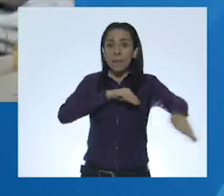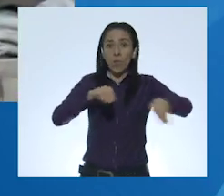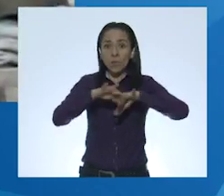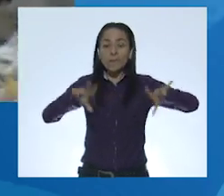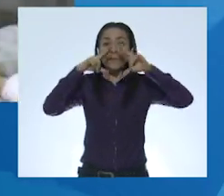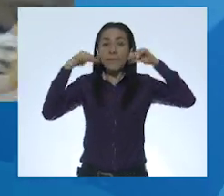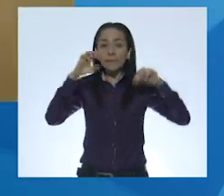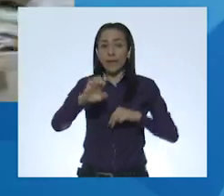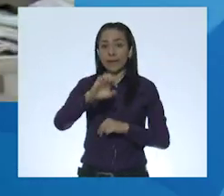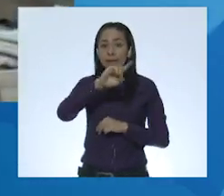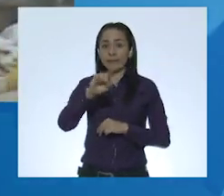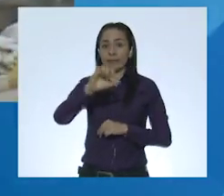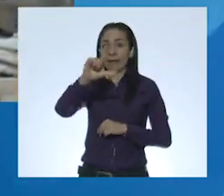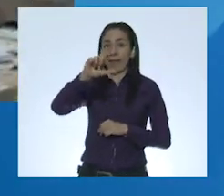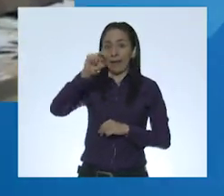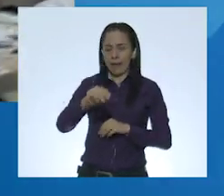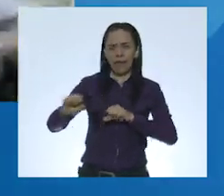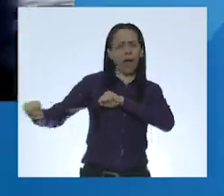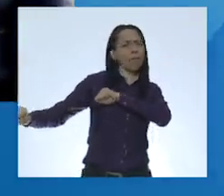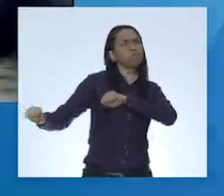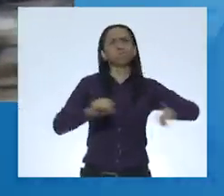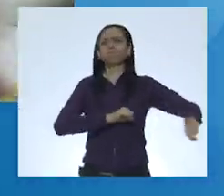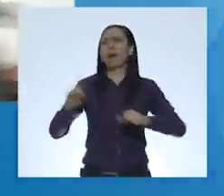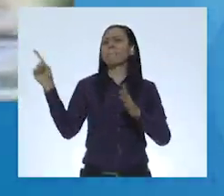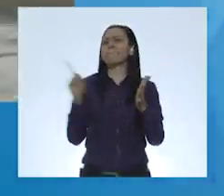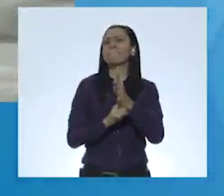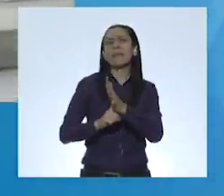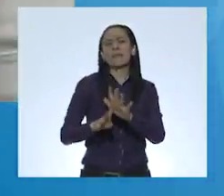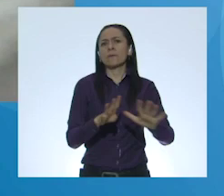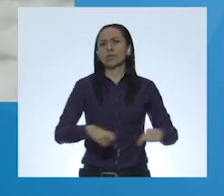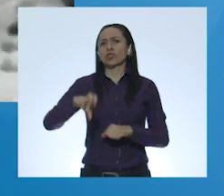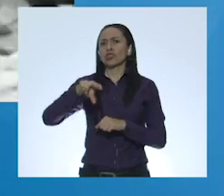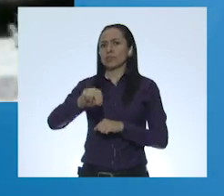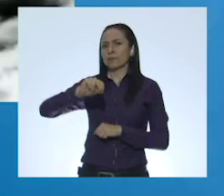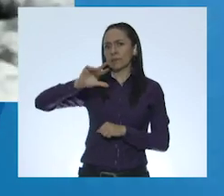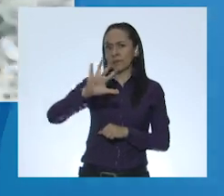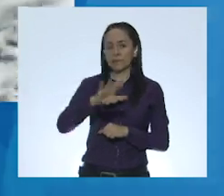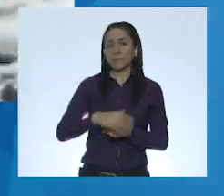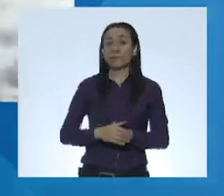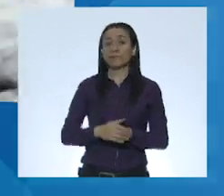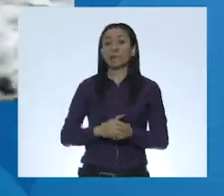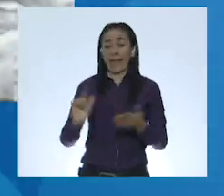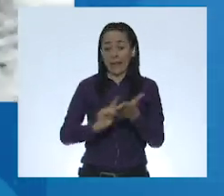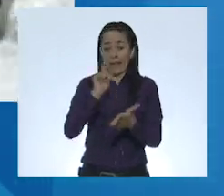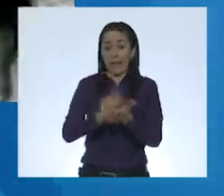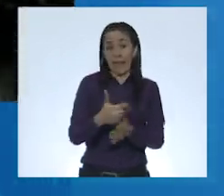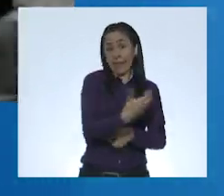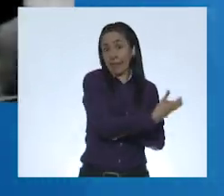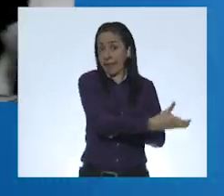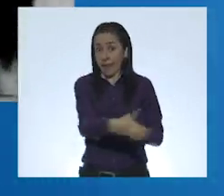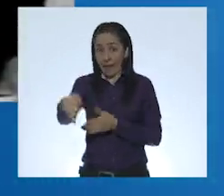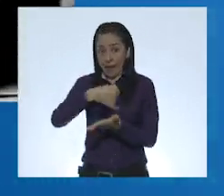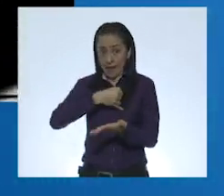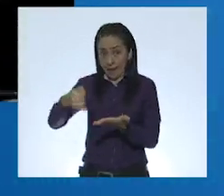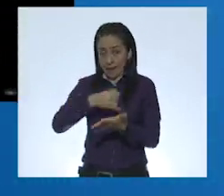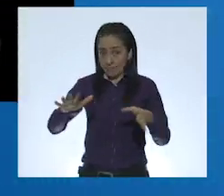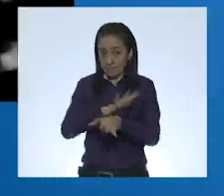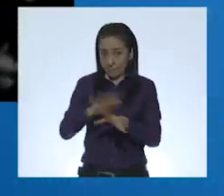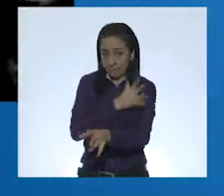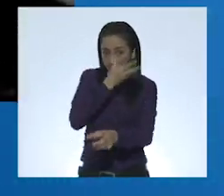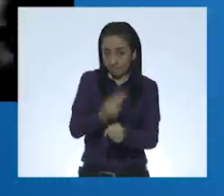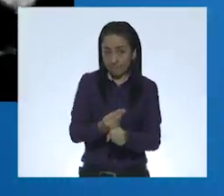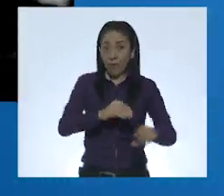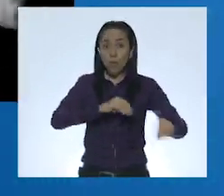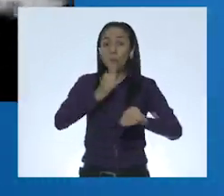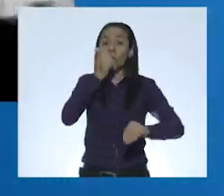El terremoto de 1985. La reforma agraria. El movimiento